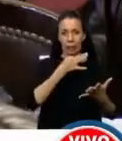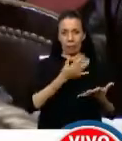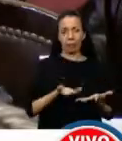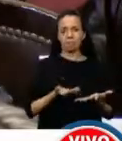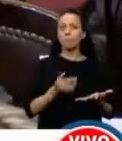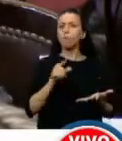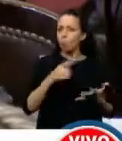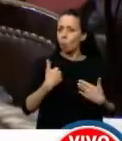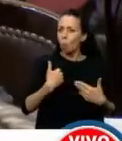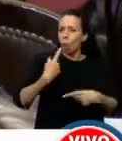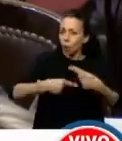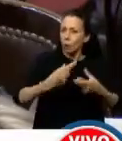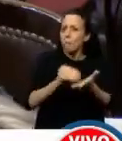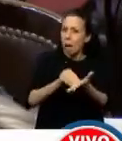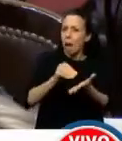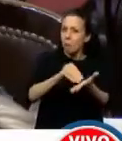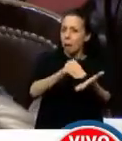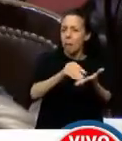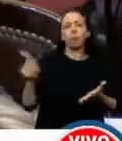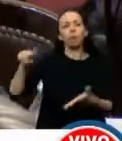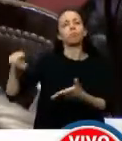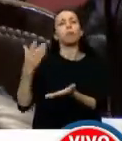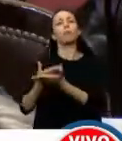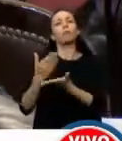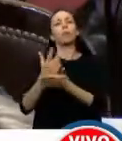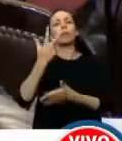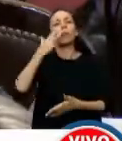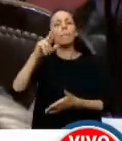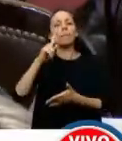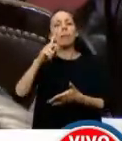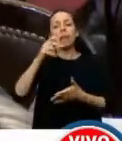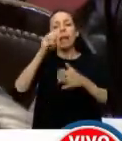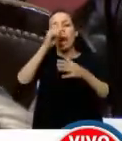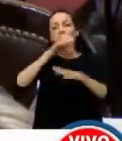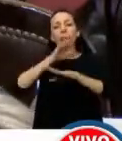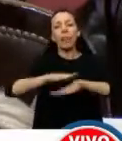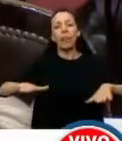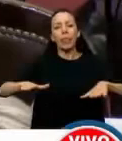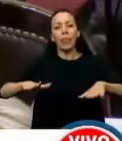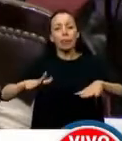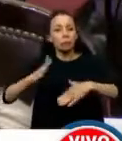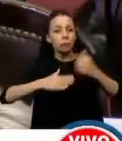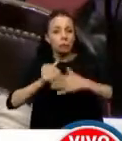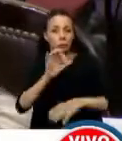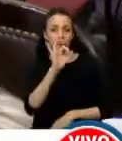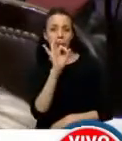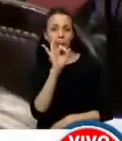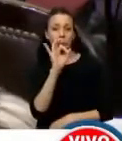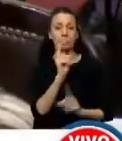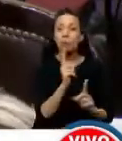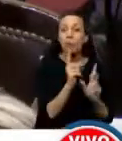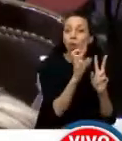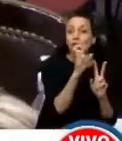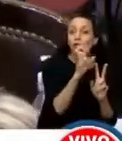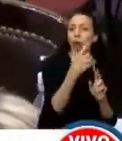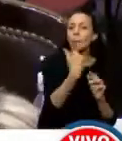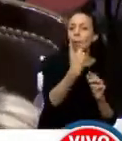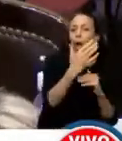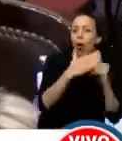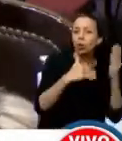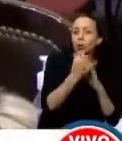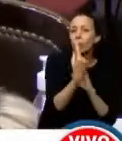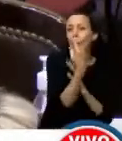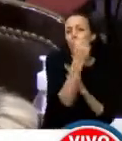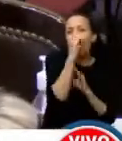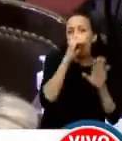tenemos es resolver esa deuda interna que tenemos en la Argentina, ponerla de pie y lograr hacerla crecer tanto